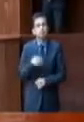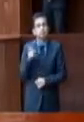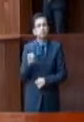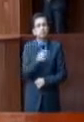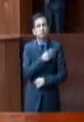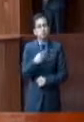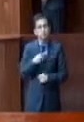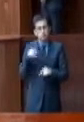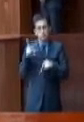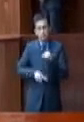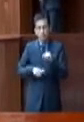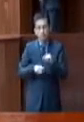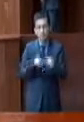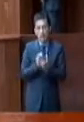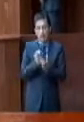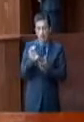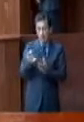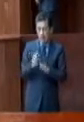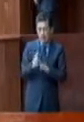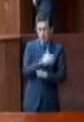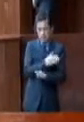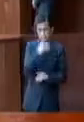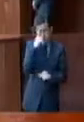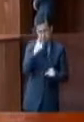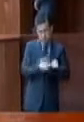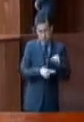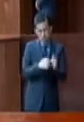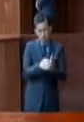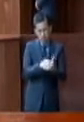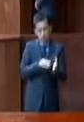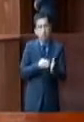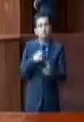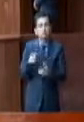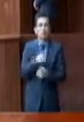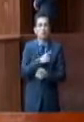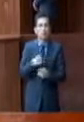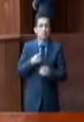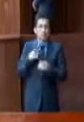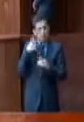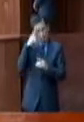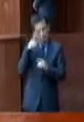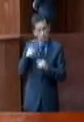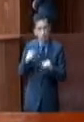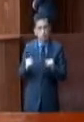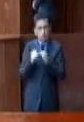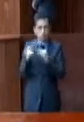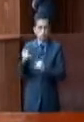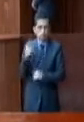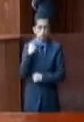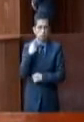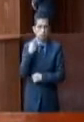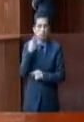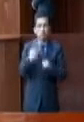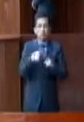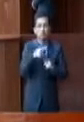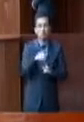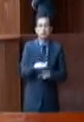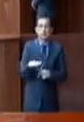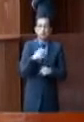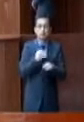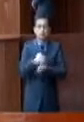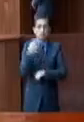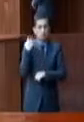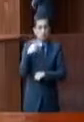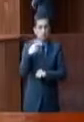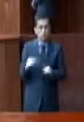restarse de las administraciones del gasto ordinario que recibe dicho instituto político del organismo público electoral del estado